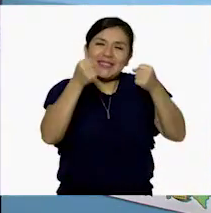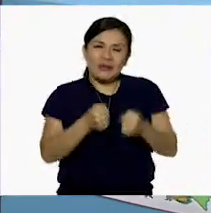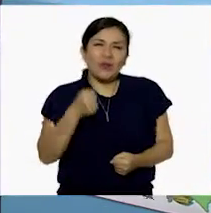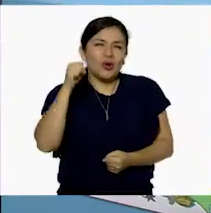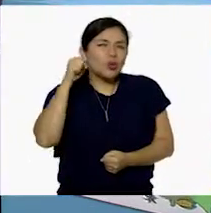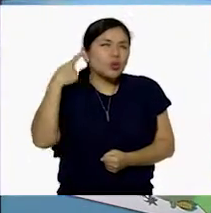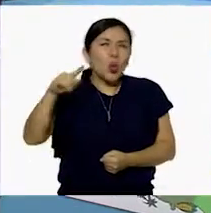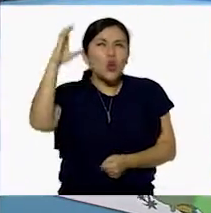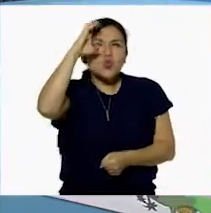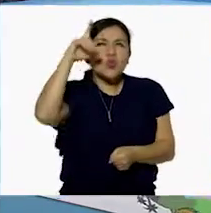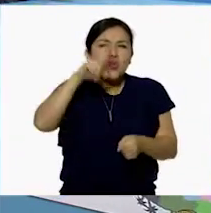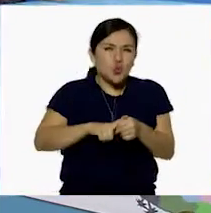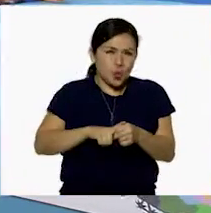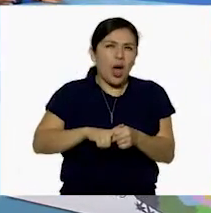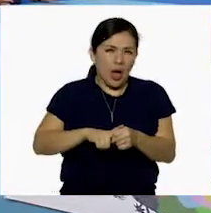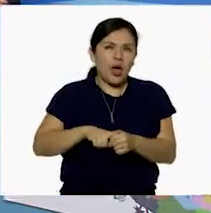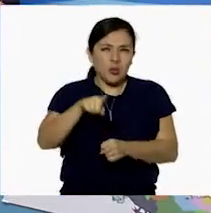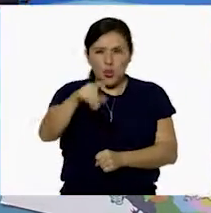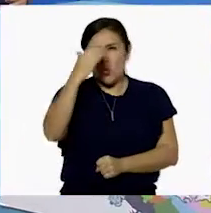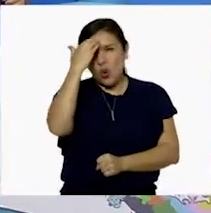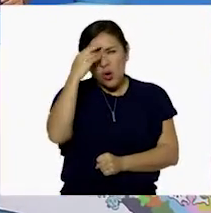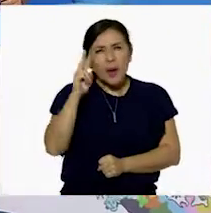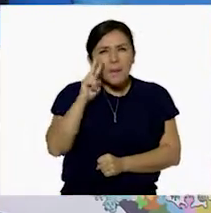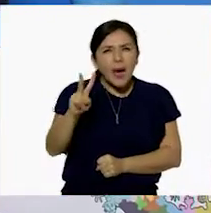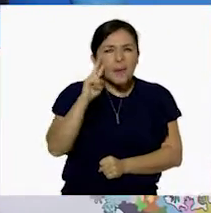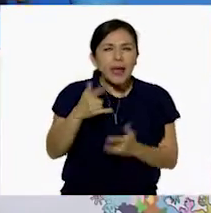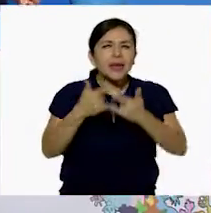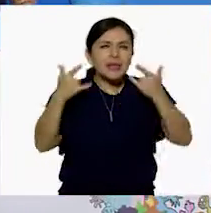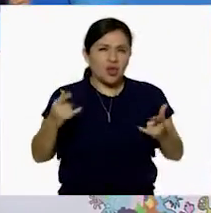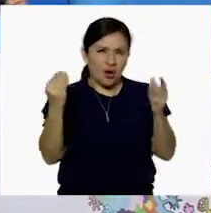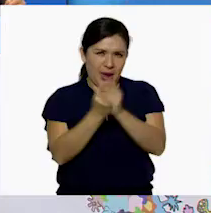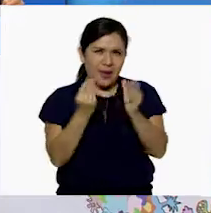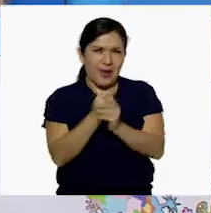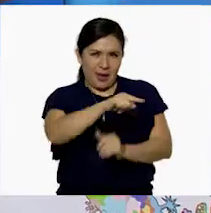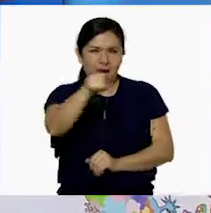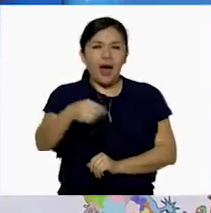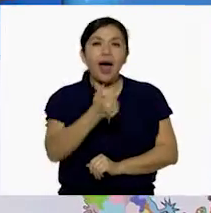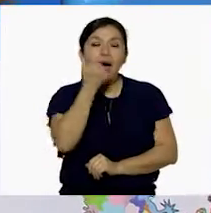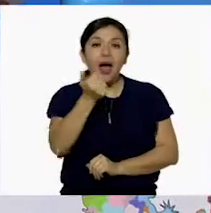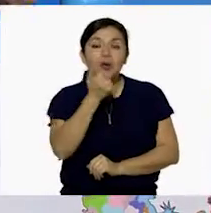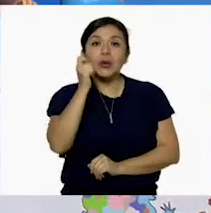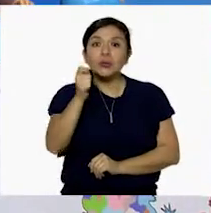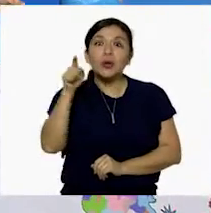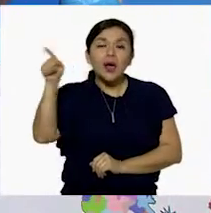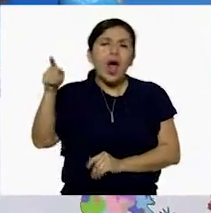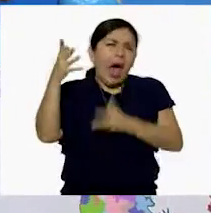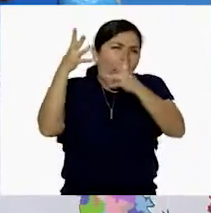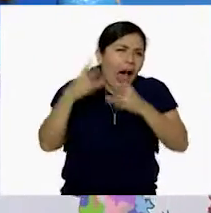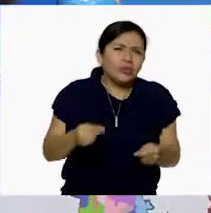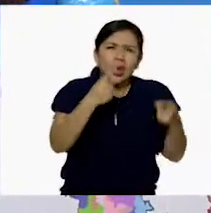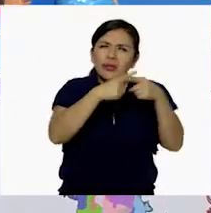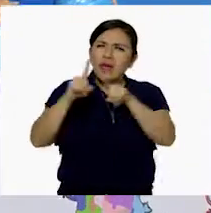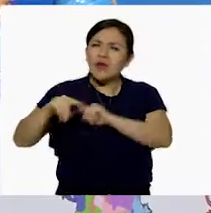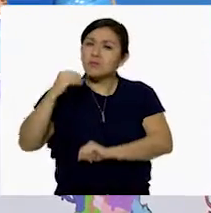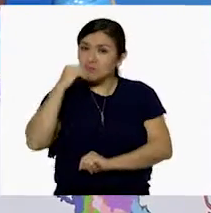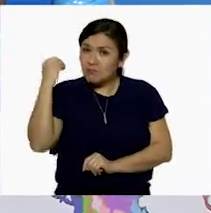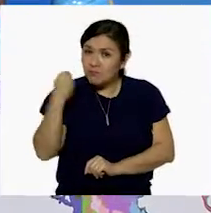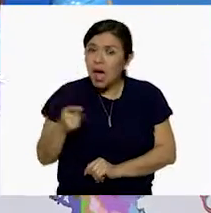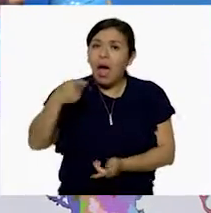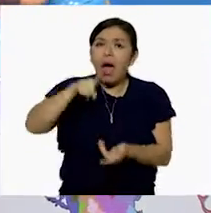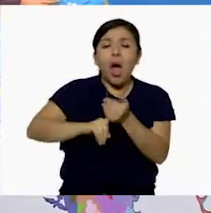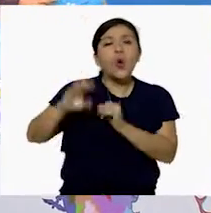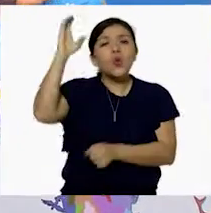cultura musulmana, como lo han estudiado en sus clases de historia las y los estudiantes, es riquísima y engloba las